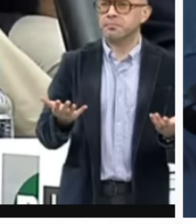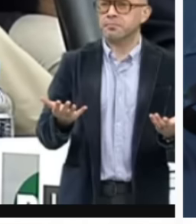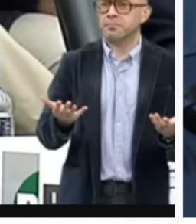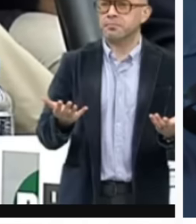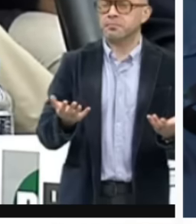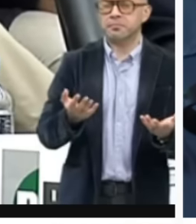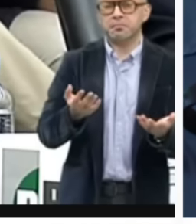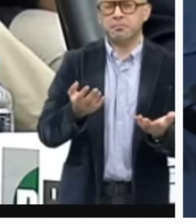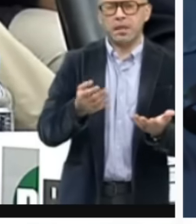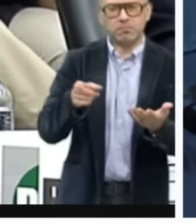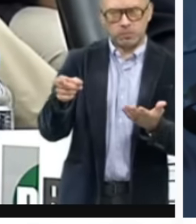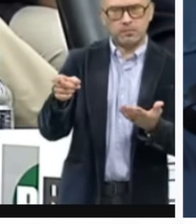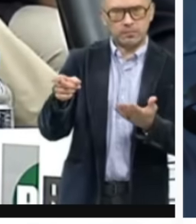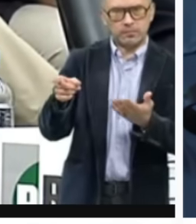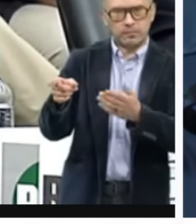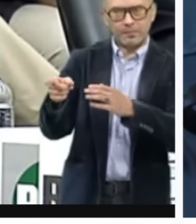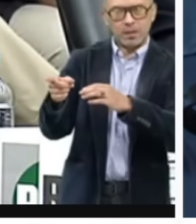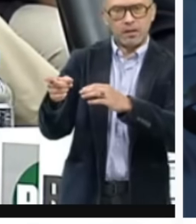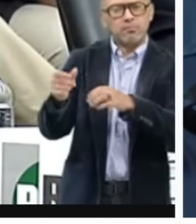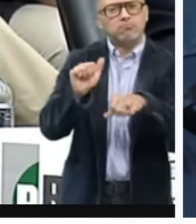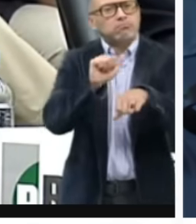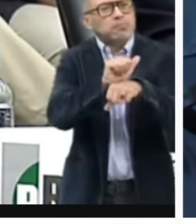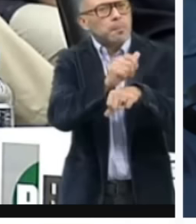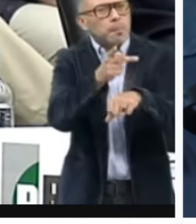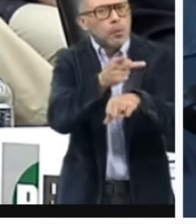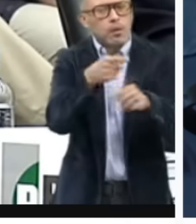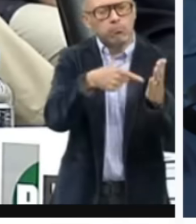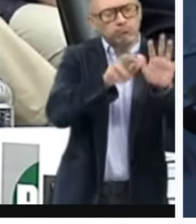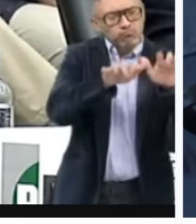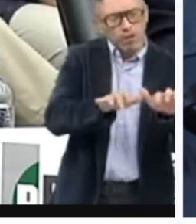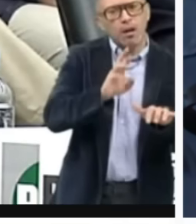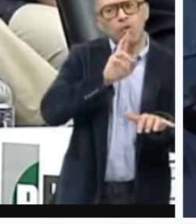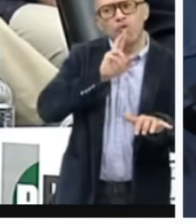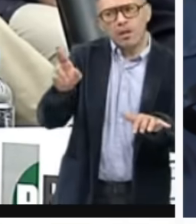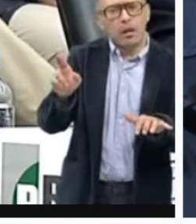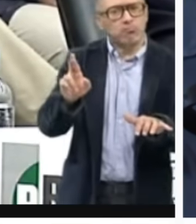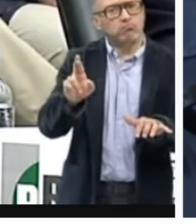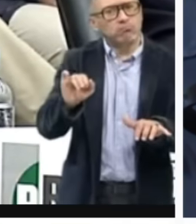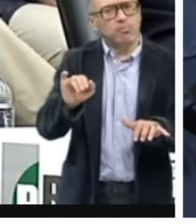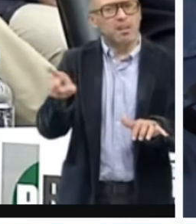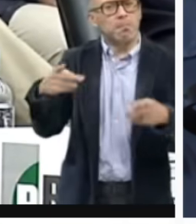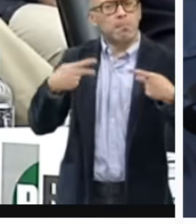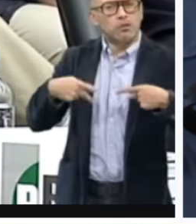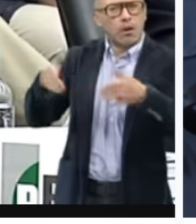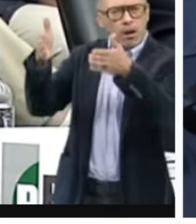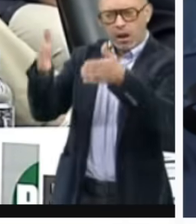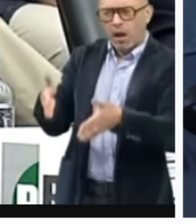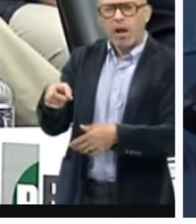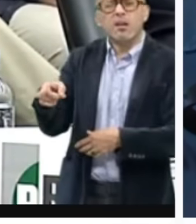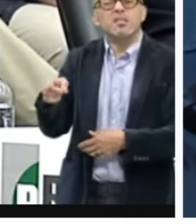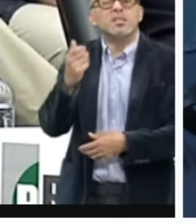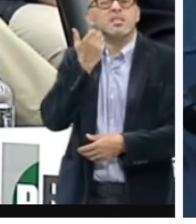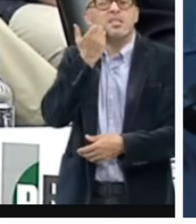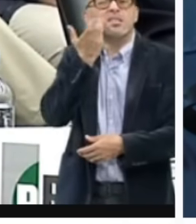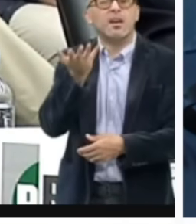evidentemente contesta y que, bueno, este personaje lo que quiere es que